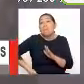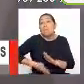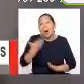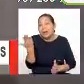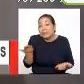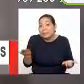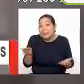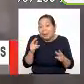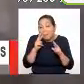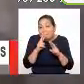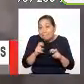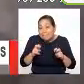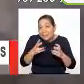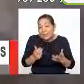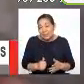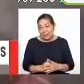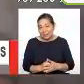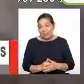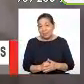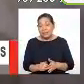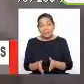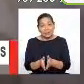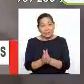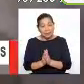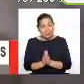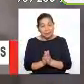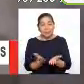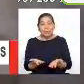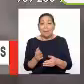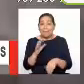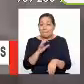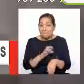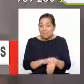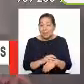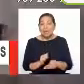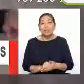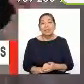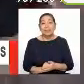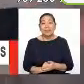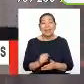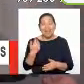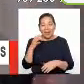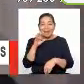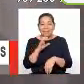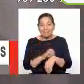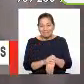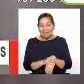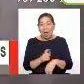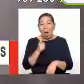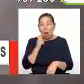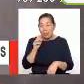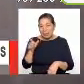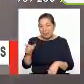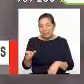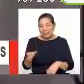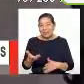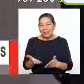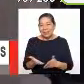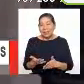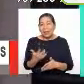nosotros hicimos las investigaciones, solicitamos las órdenes de detención preliminar y logramos capturar al delincuente que